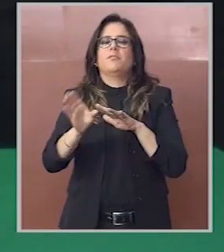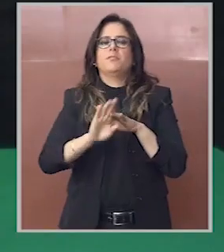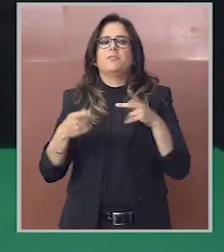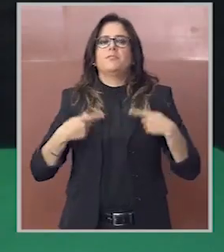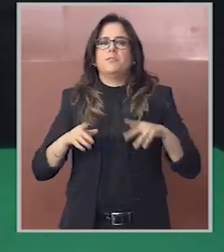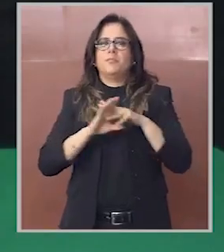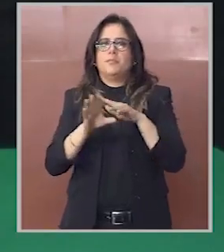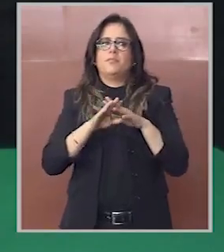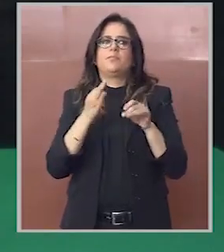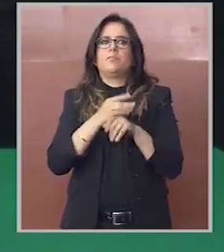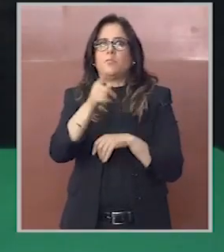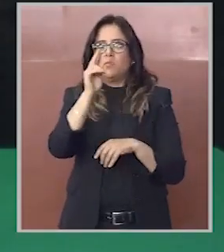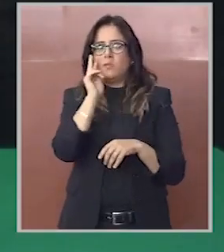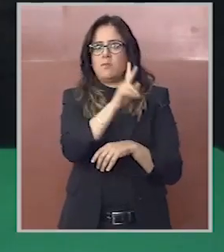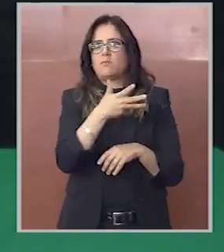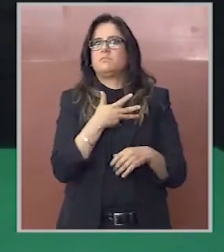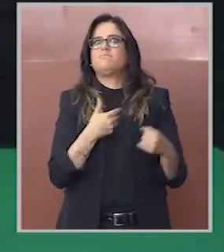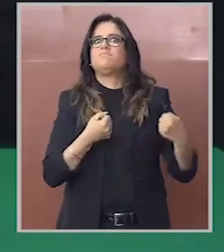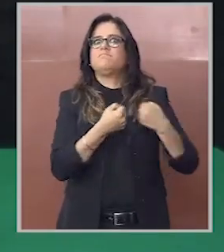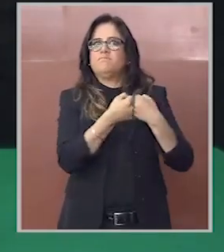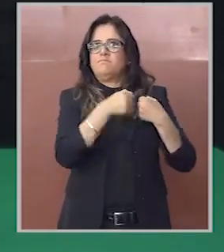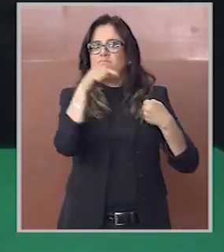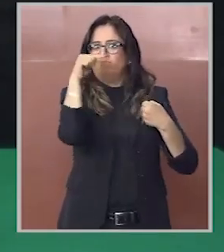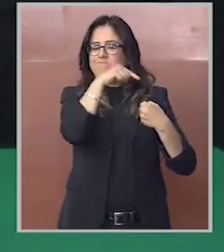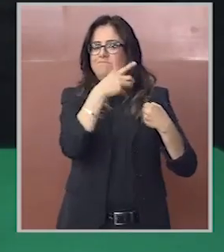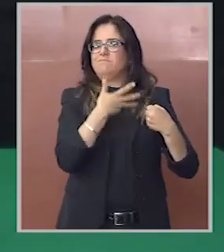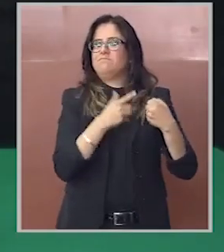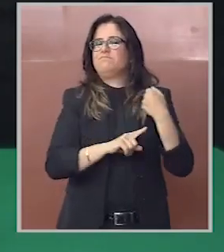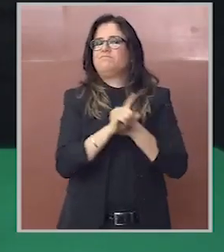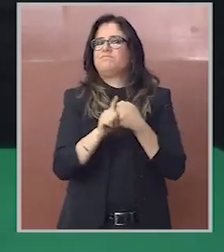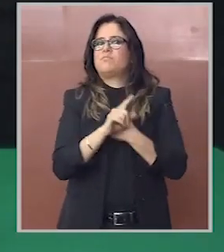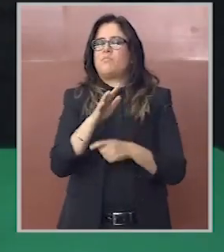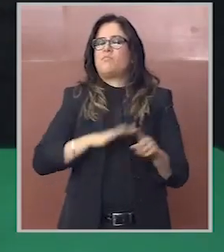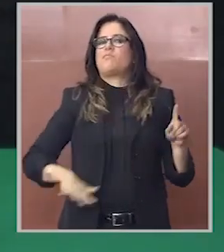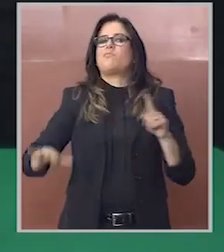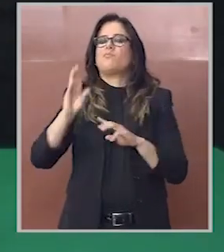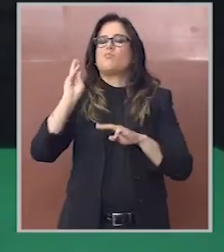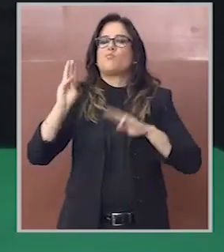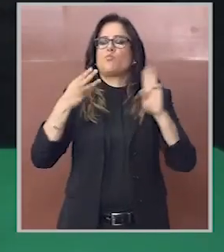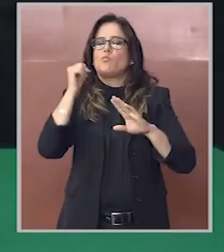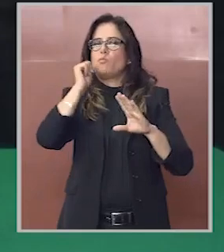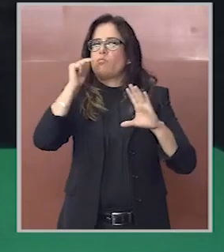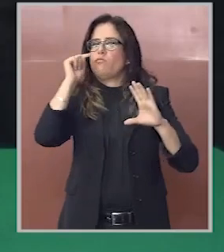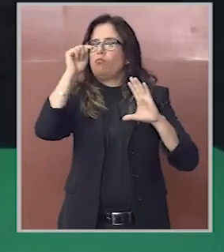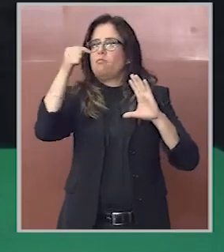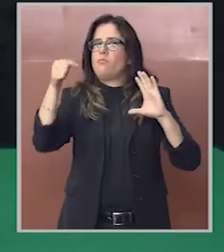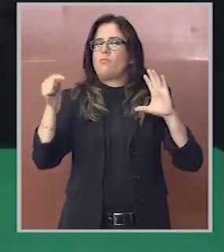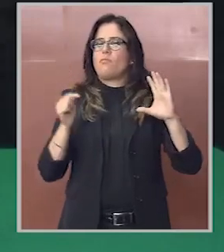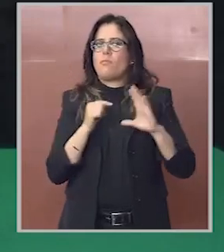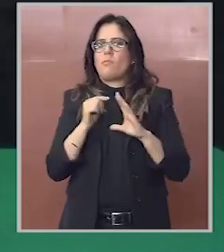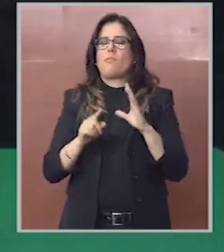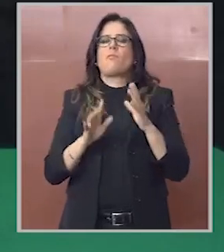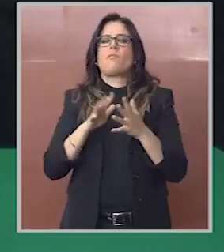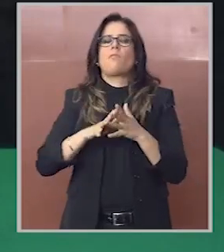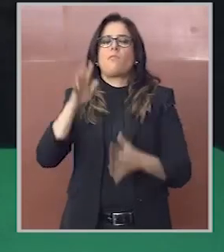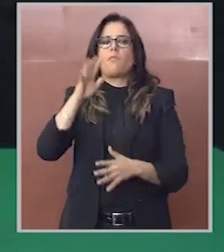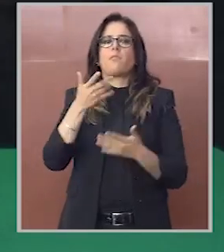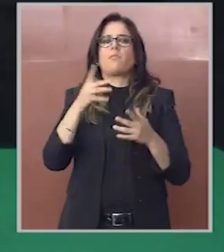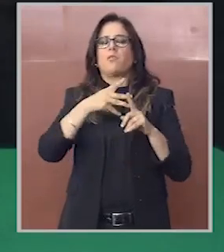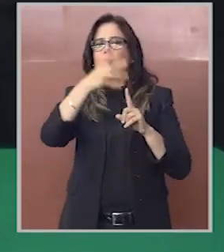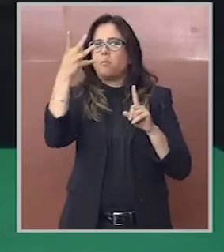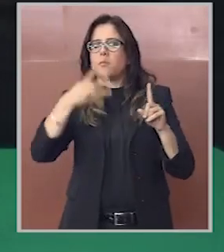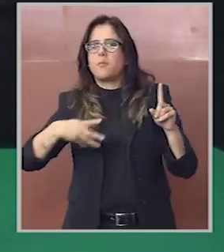tipo y en general eso en el mundo es siempre un problema mayor las comunidades lgtbi en Europa eh los